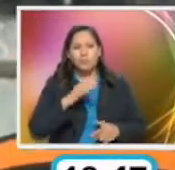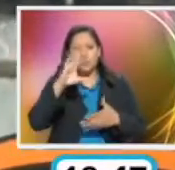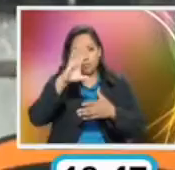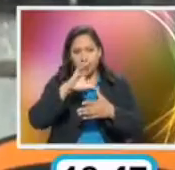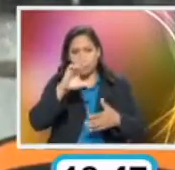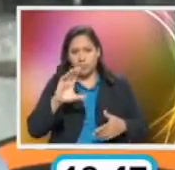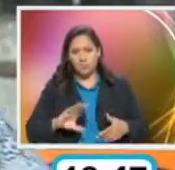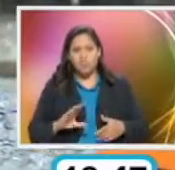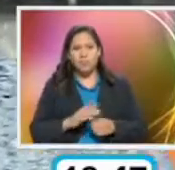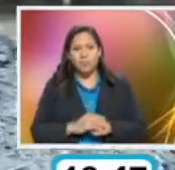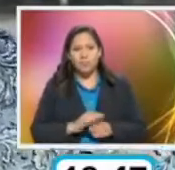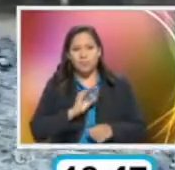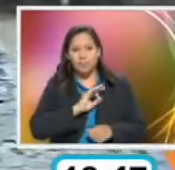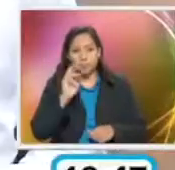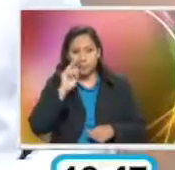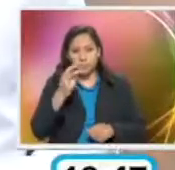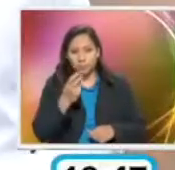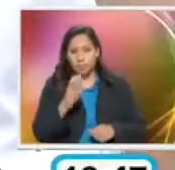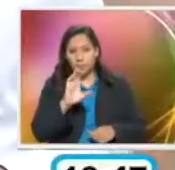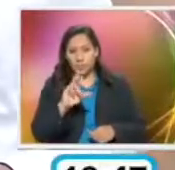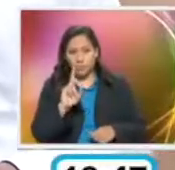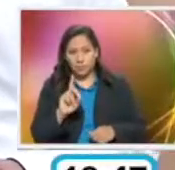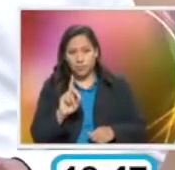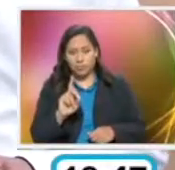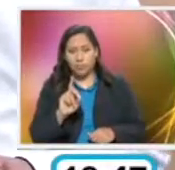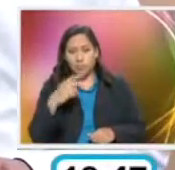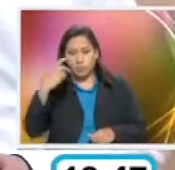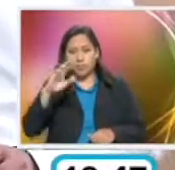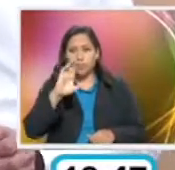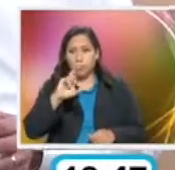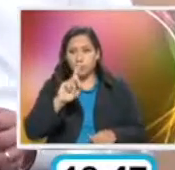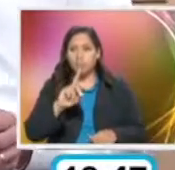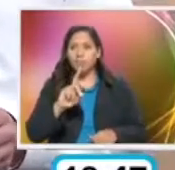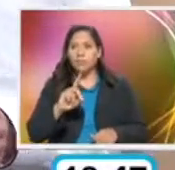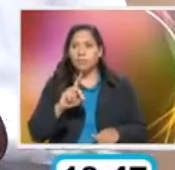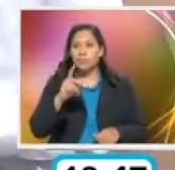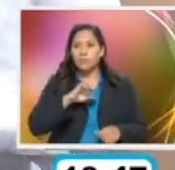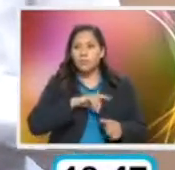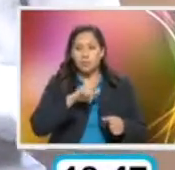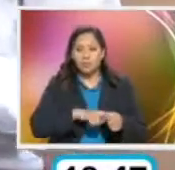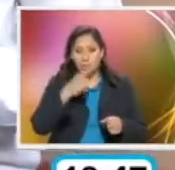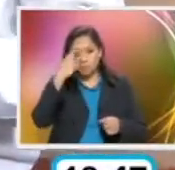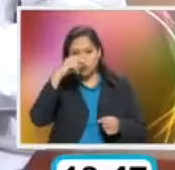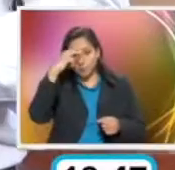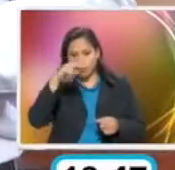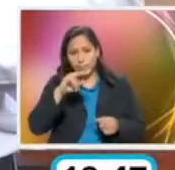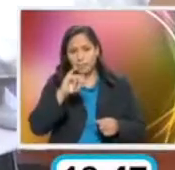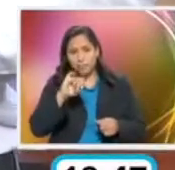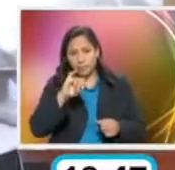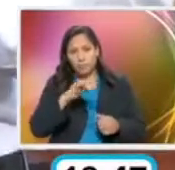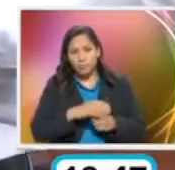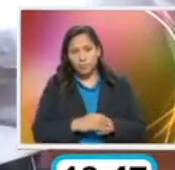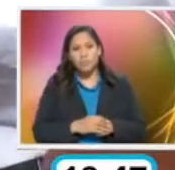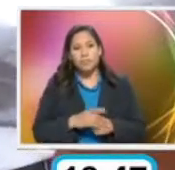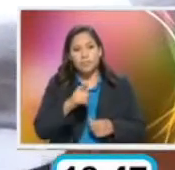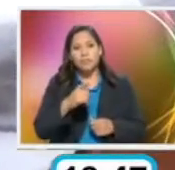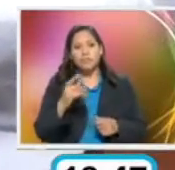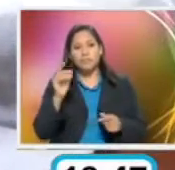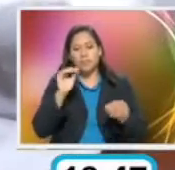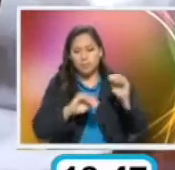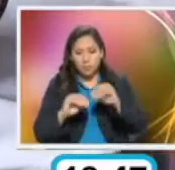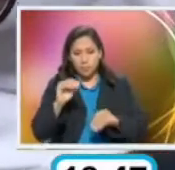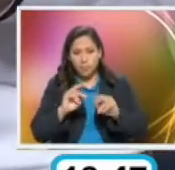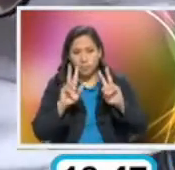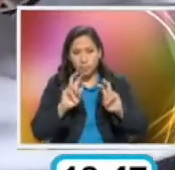Latina. Oye, y lo podemos ver en este disco que tengo aquí, es su disco, Claro. que además es especial para México, ¿no? Sí, es un compilado que trae